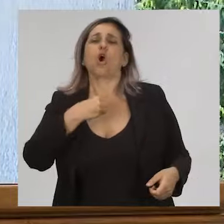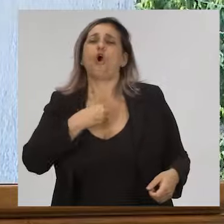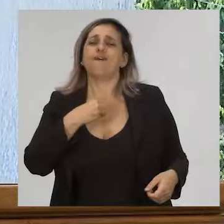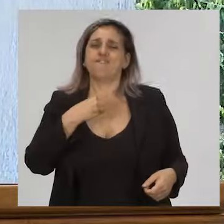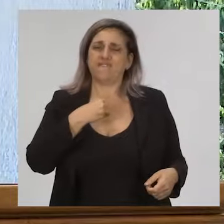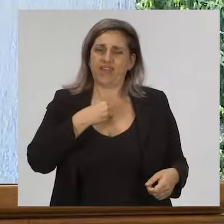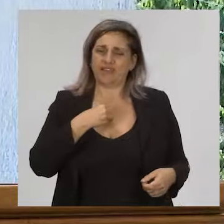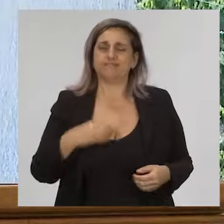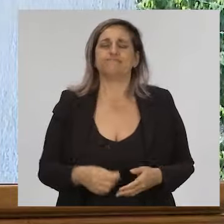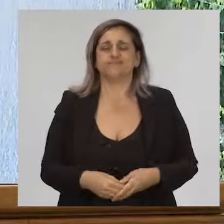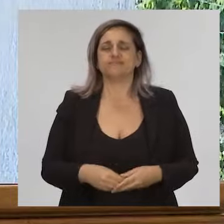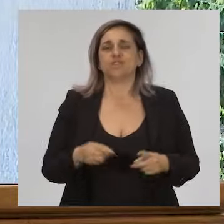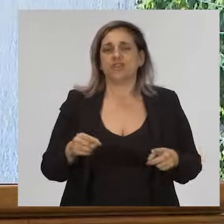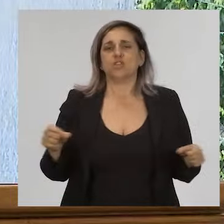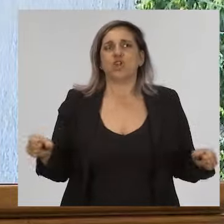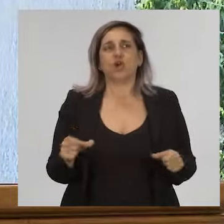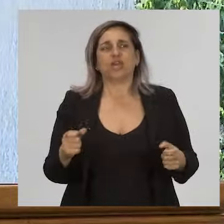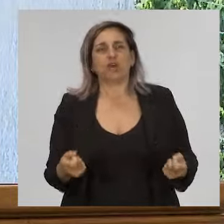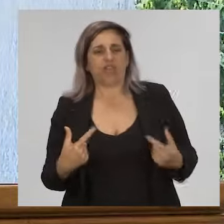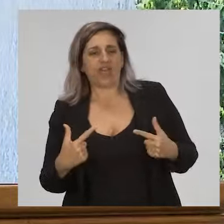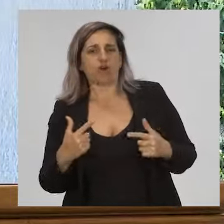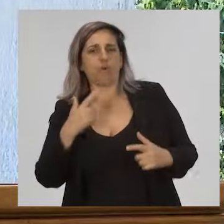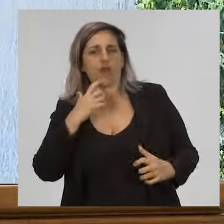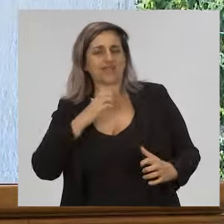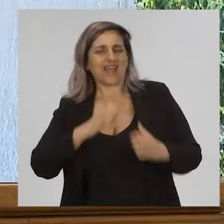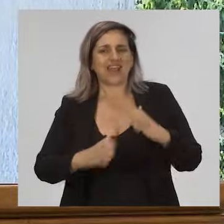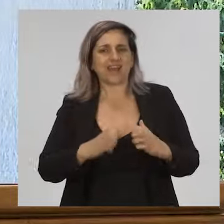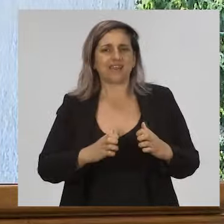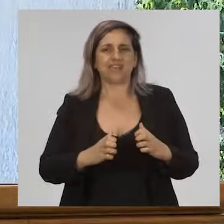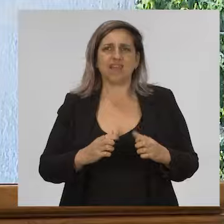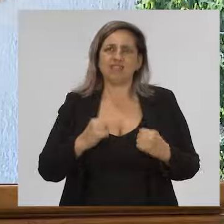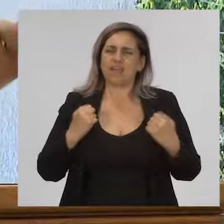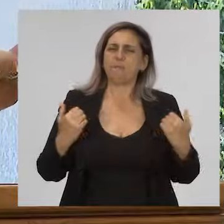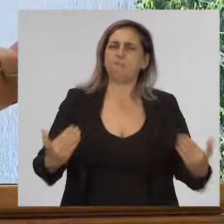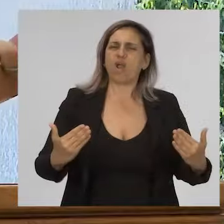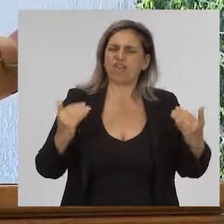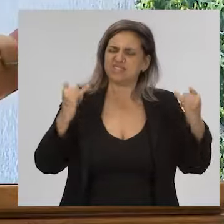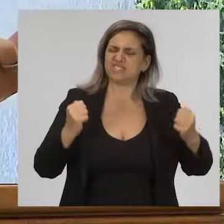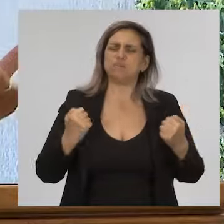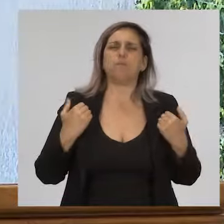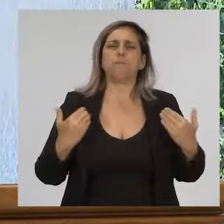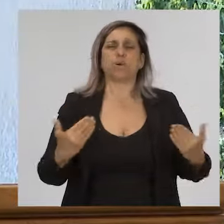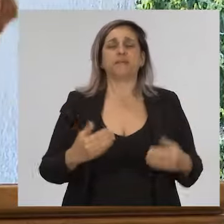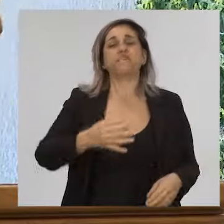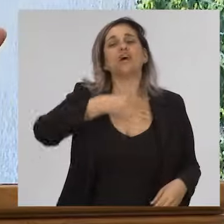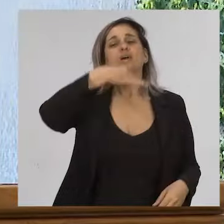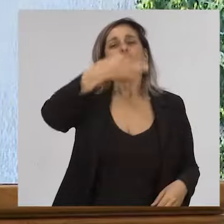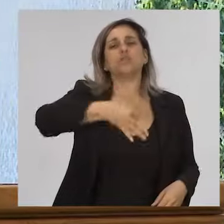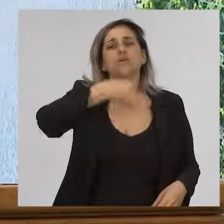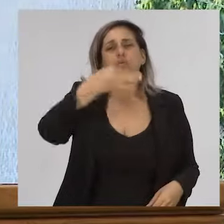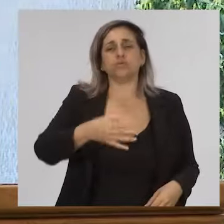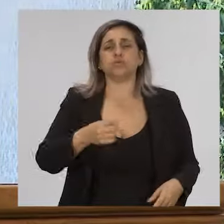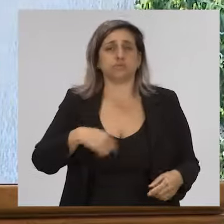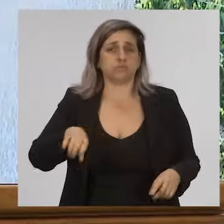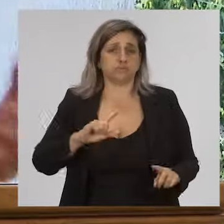creer. Estos son los caminos que te dan una inyección de energía y que se puede. Hay un discurso por